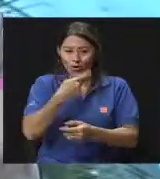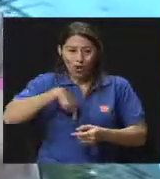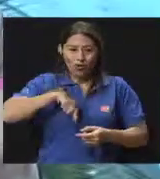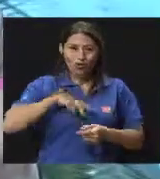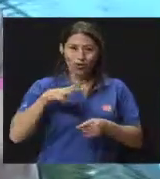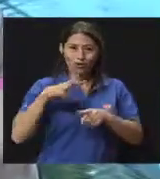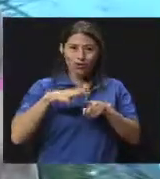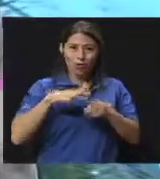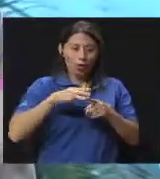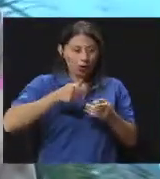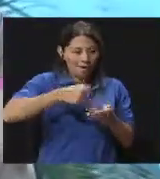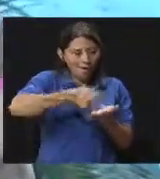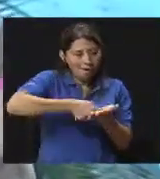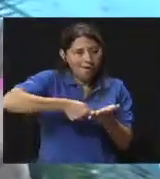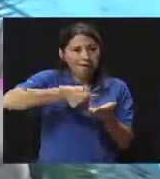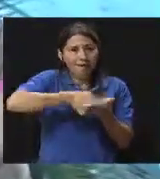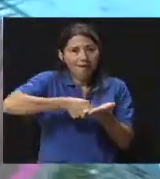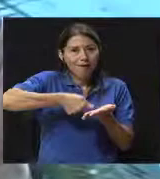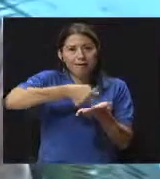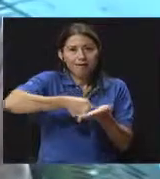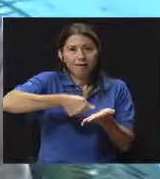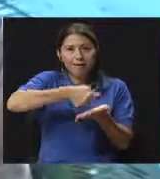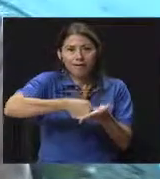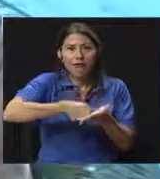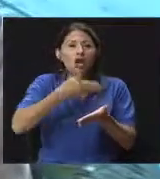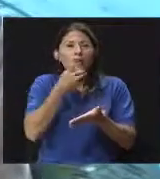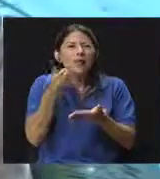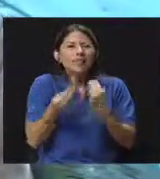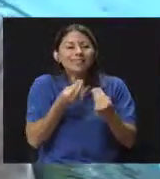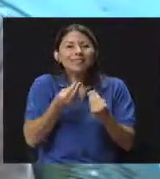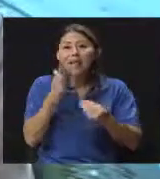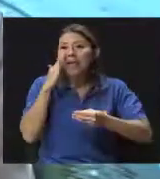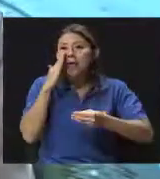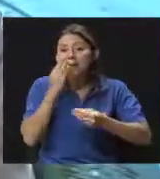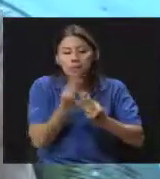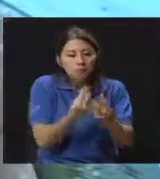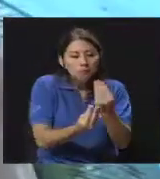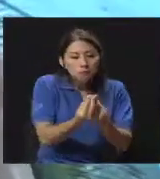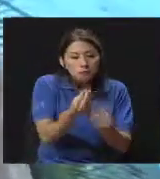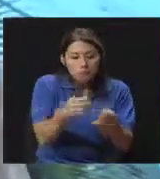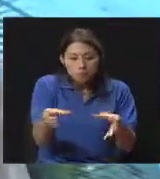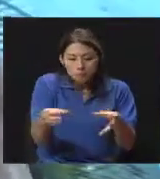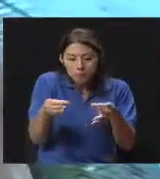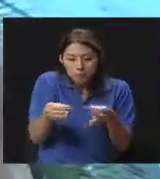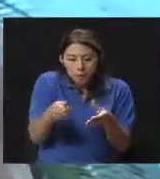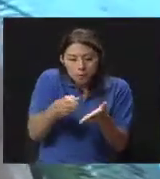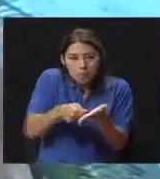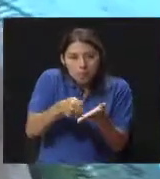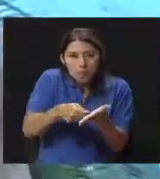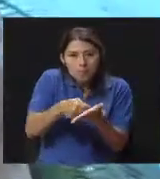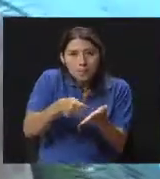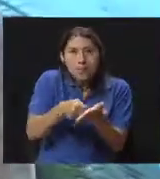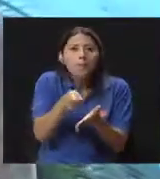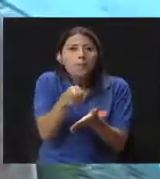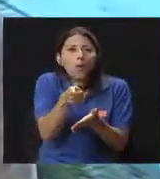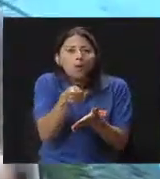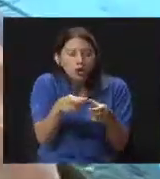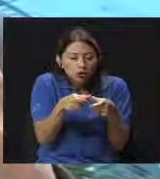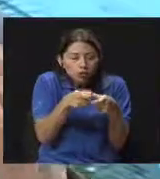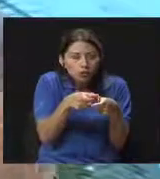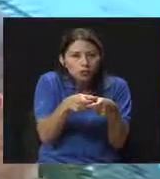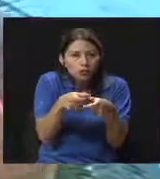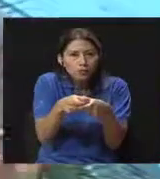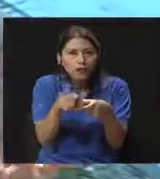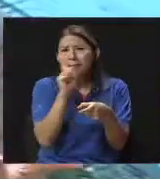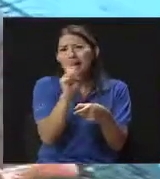que las madres acostumbren a hacerle pequeñas porciones de alimentos a sus hijos, para que no hagan en exceso comida, no la almacenen en